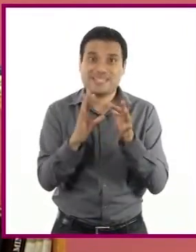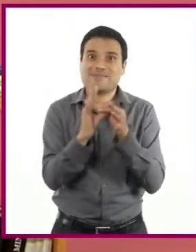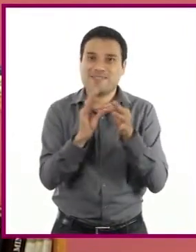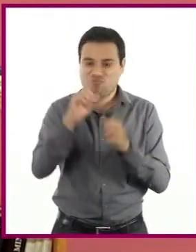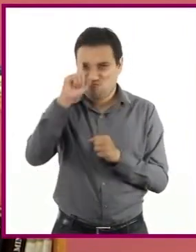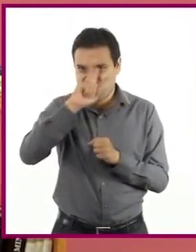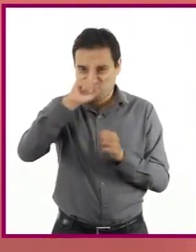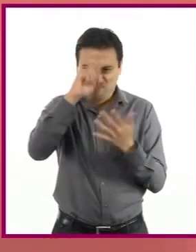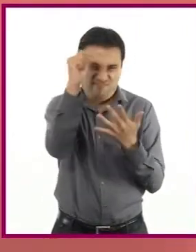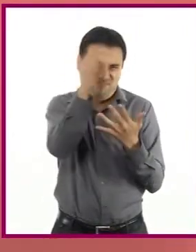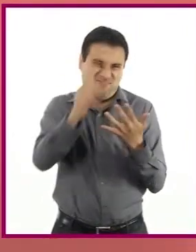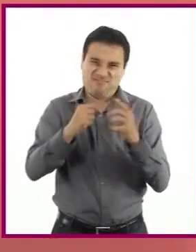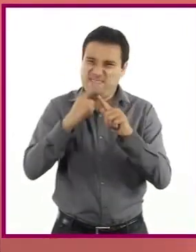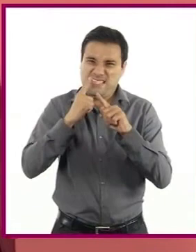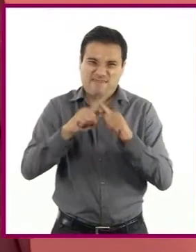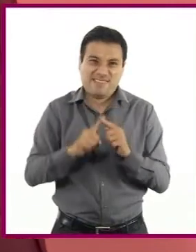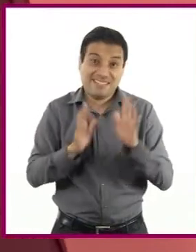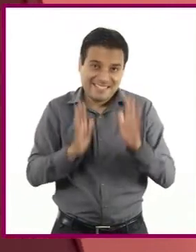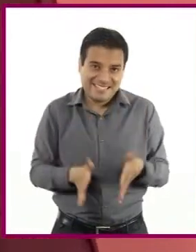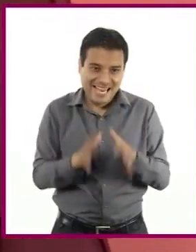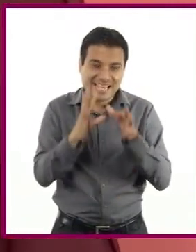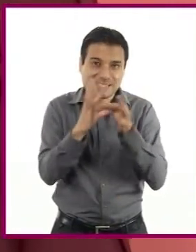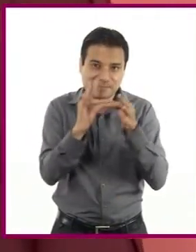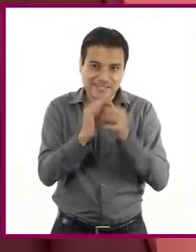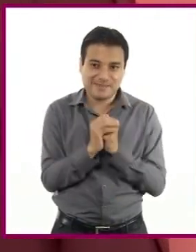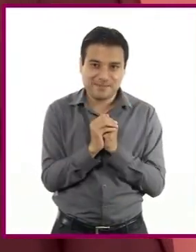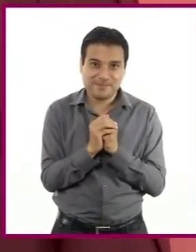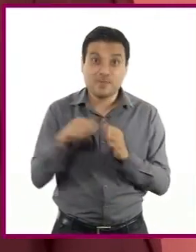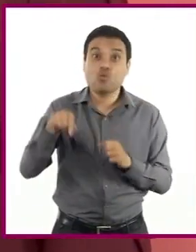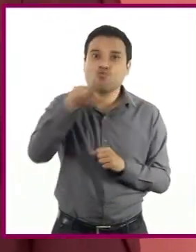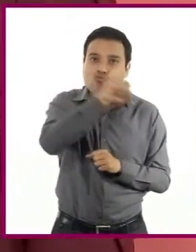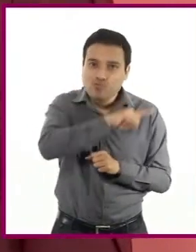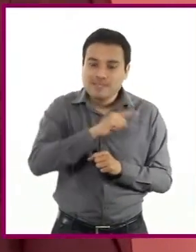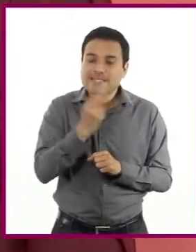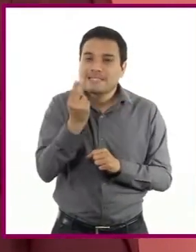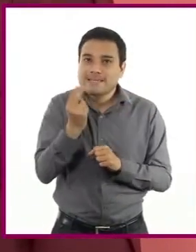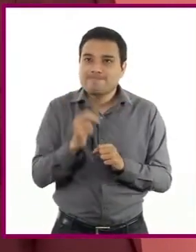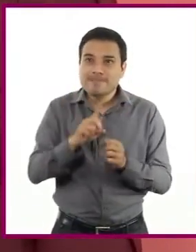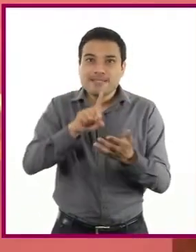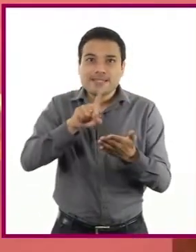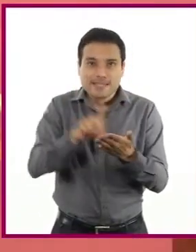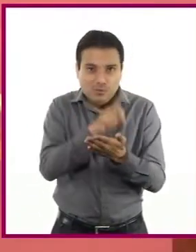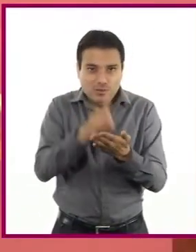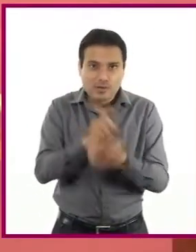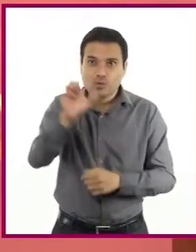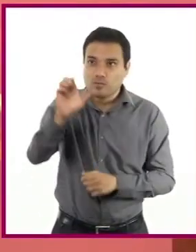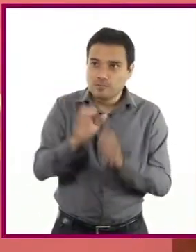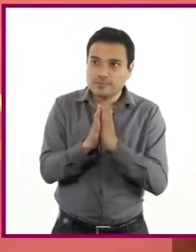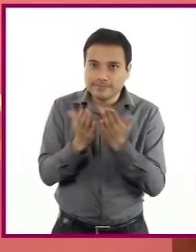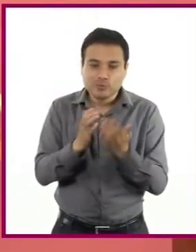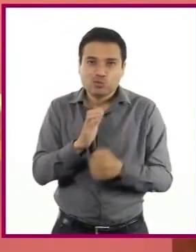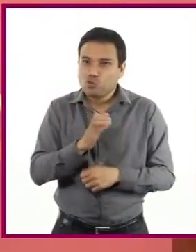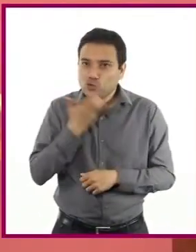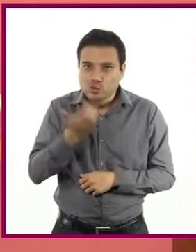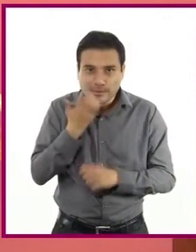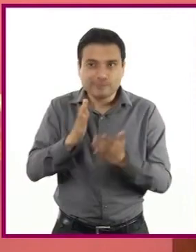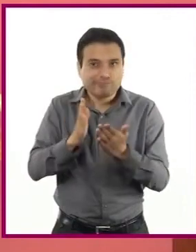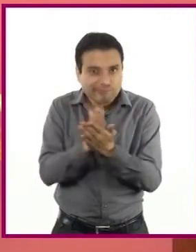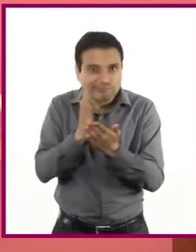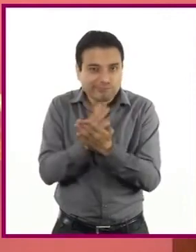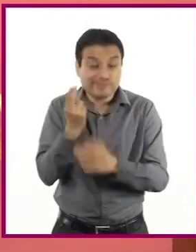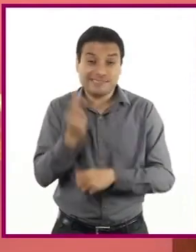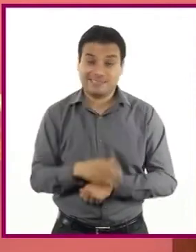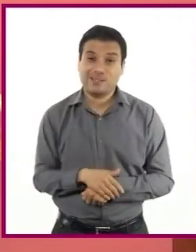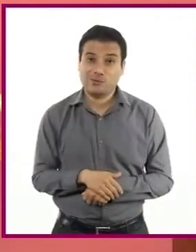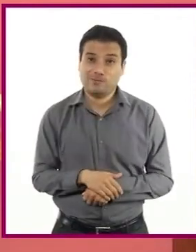es de indudable valor. El asunto de fondo es lograr que los diccionarios se conviertan en textos de consulta frecuente,